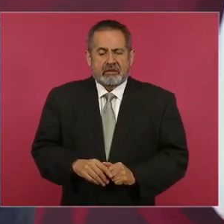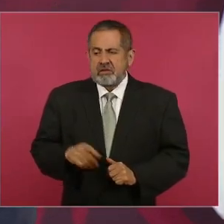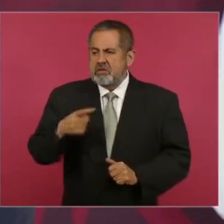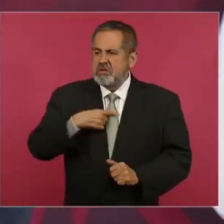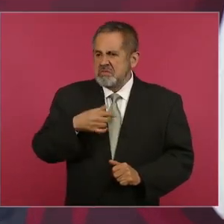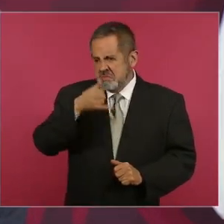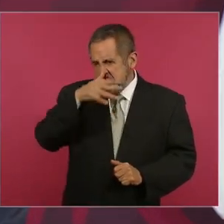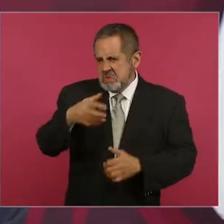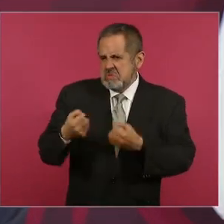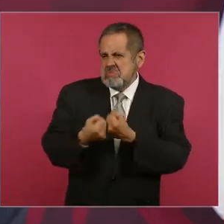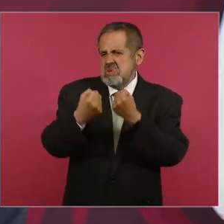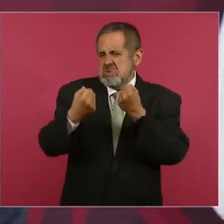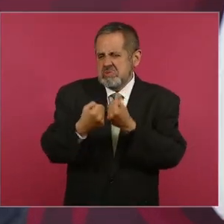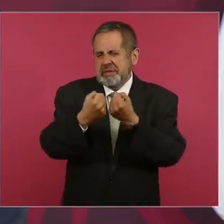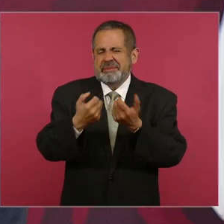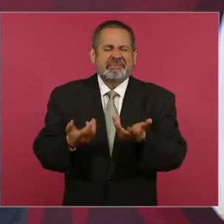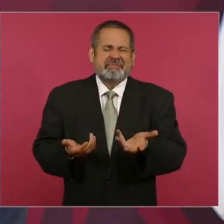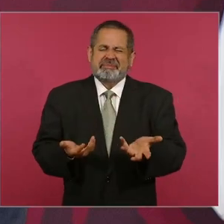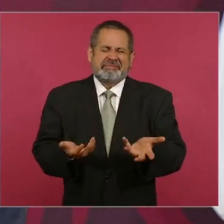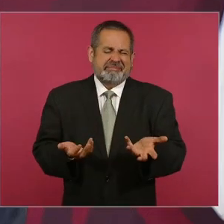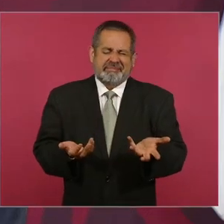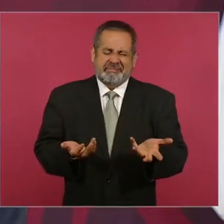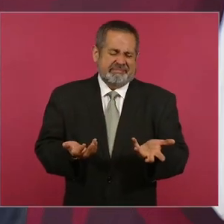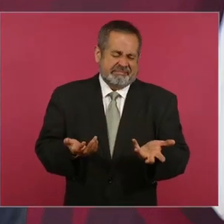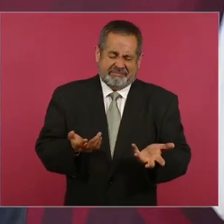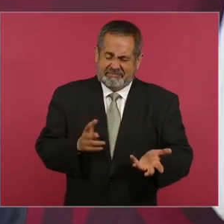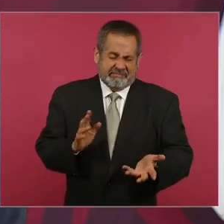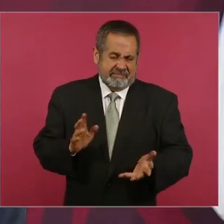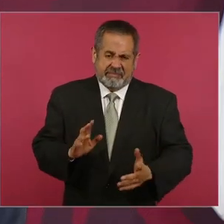confrontarnos, porque entonces